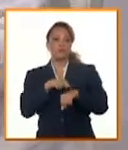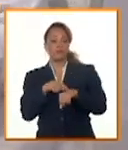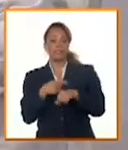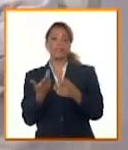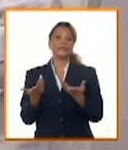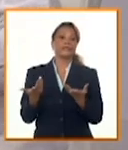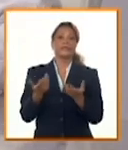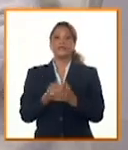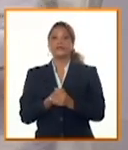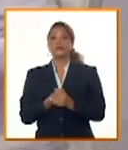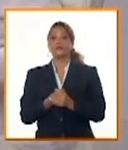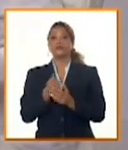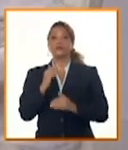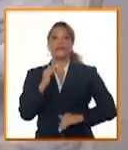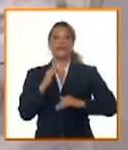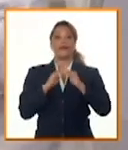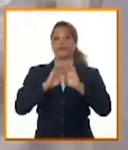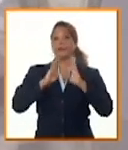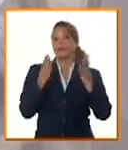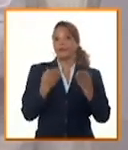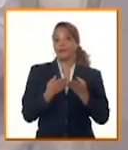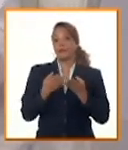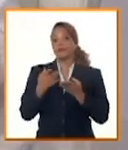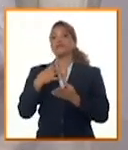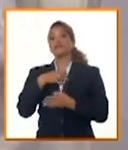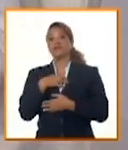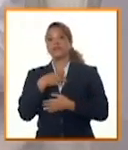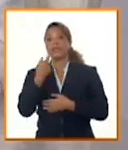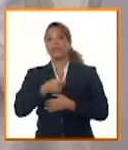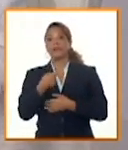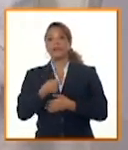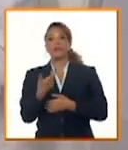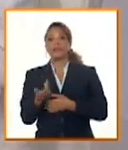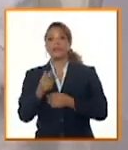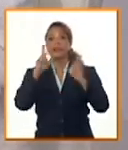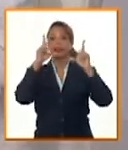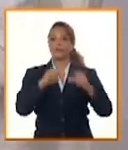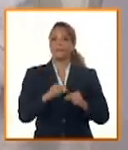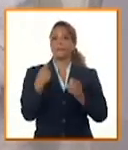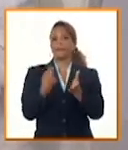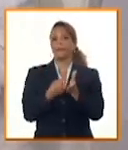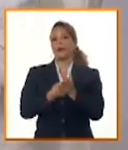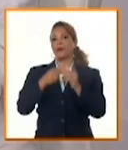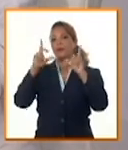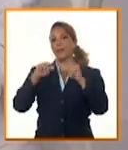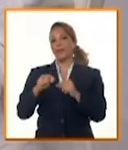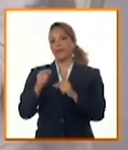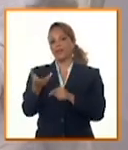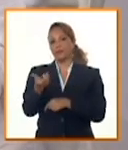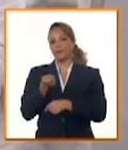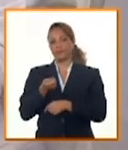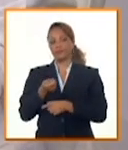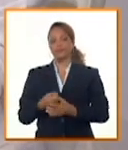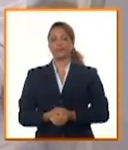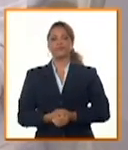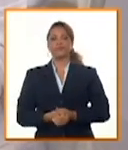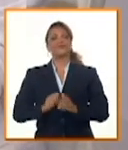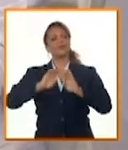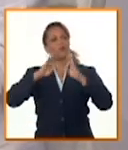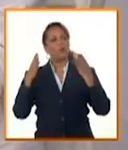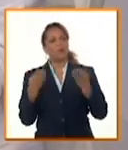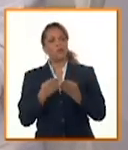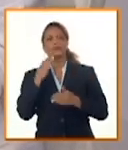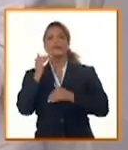tenemos que para que alcance para todo el mundo lo que tiene hoy Bueno reducir los importes de las extracciones etcétera todo este proceso